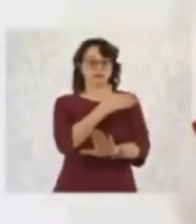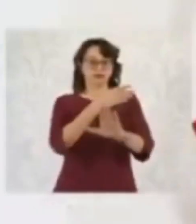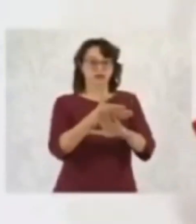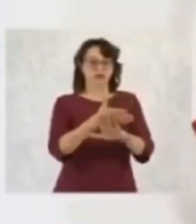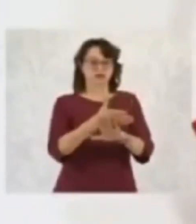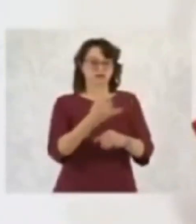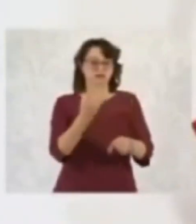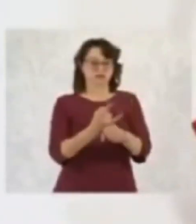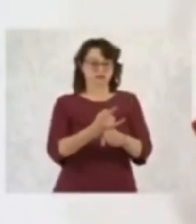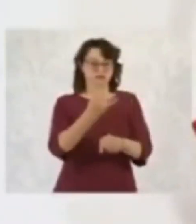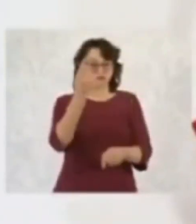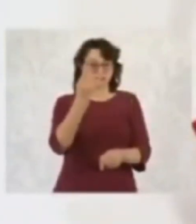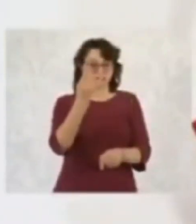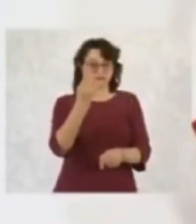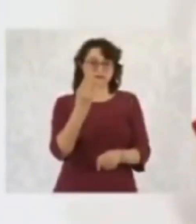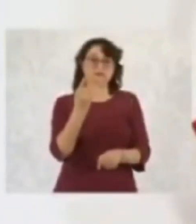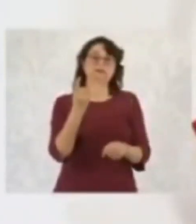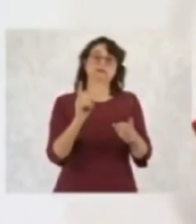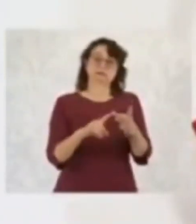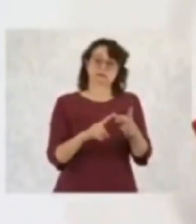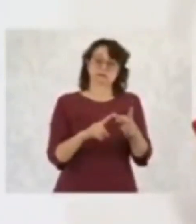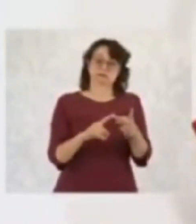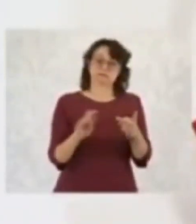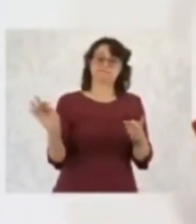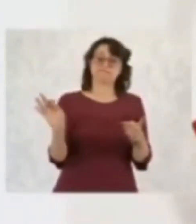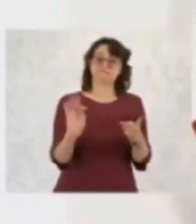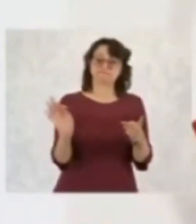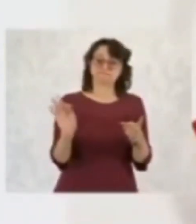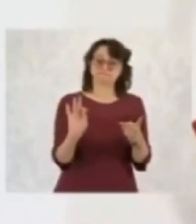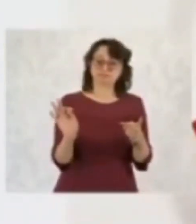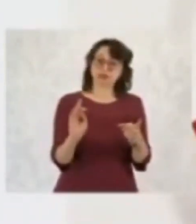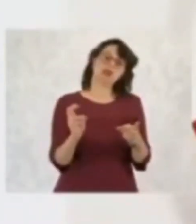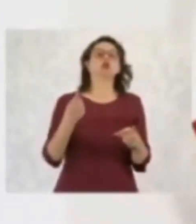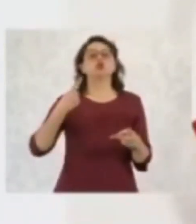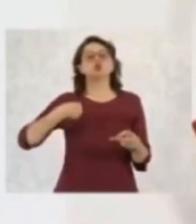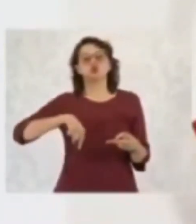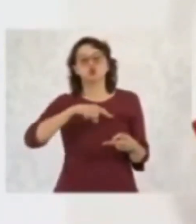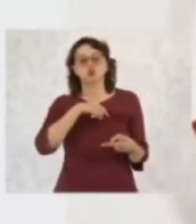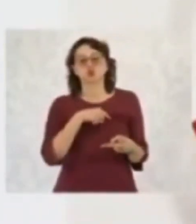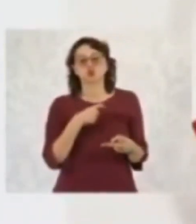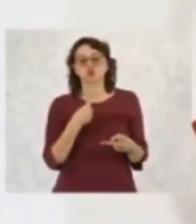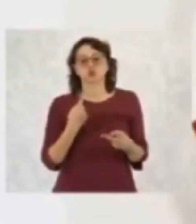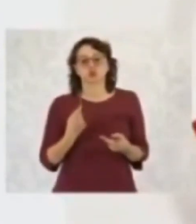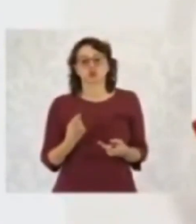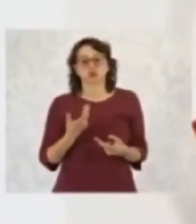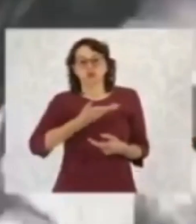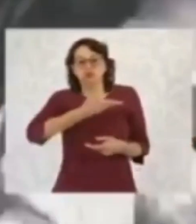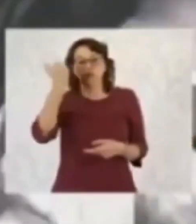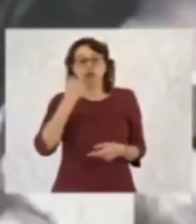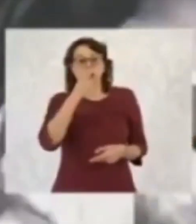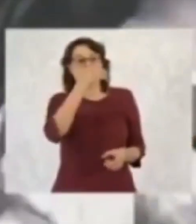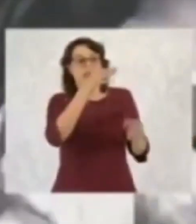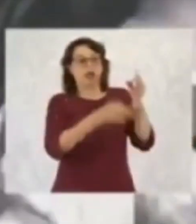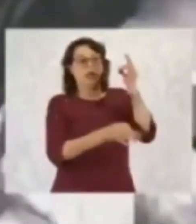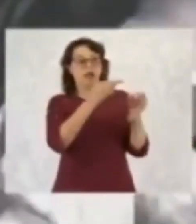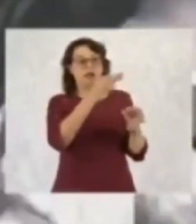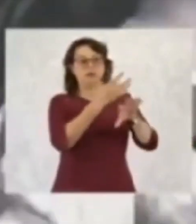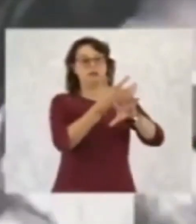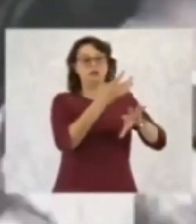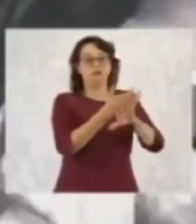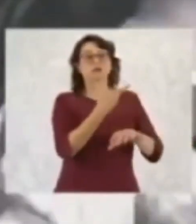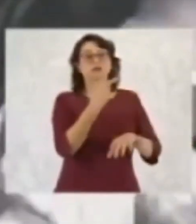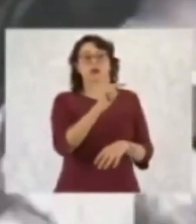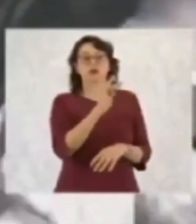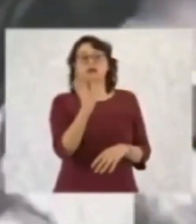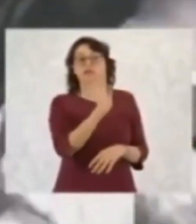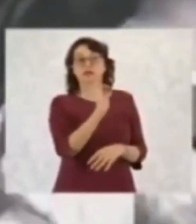tratado y probablemente, no somos especialistas en derecho en los Estados Unidos, pero probablemente iría contra las